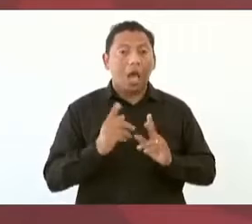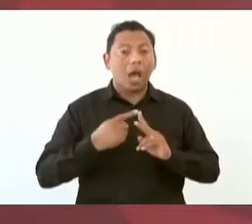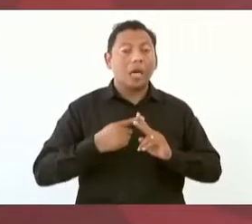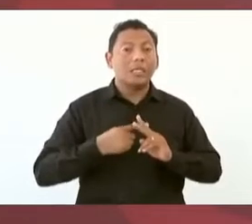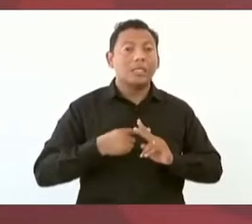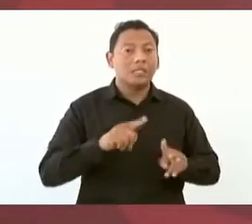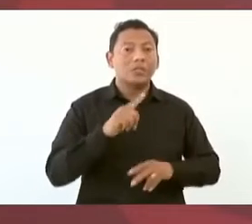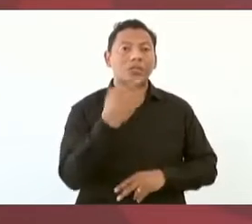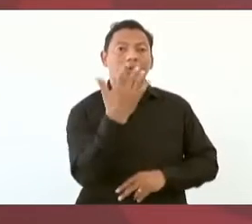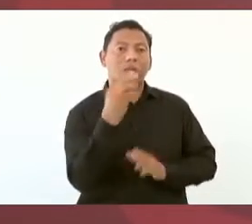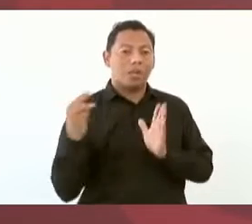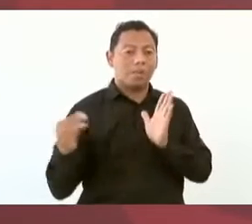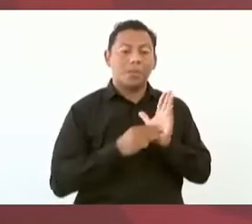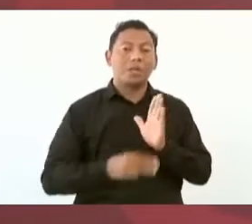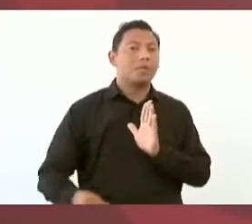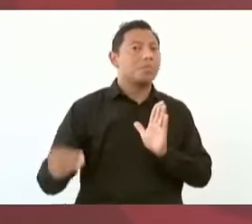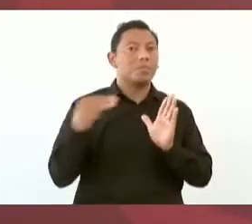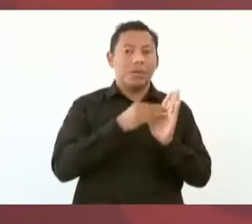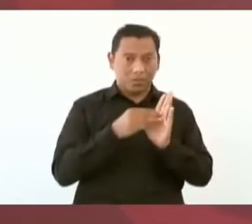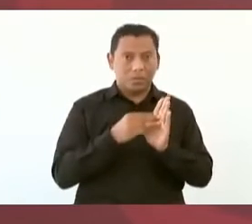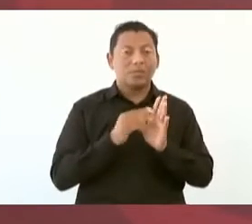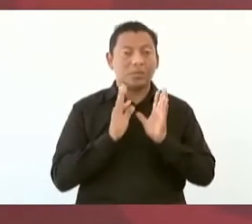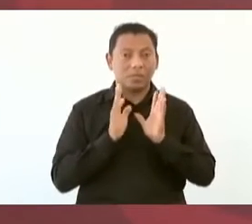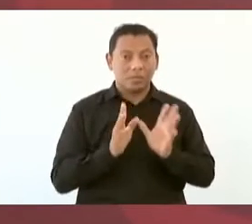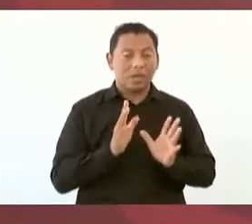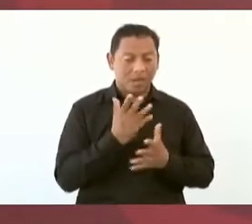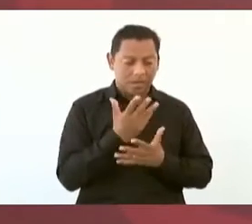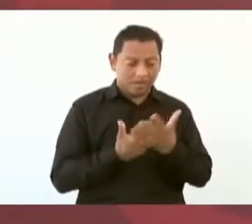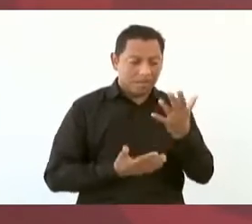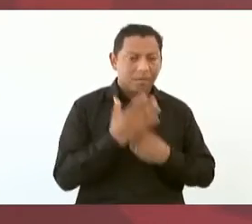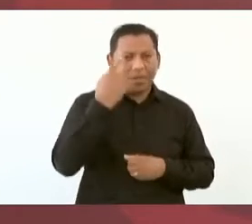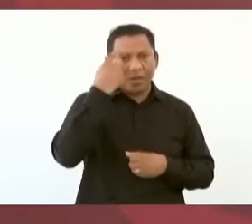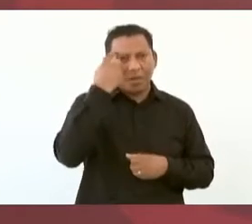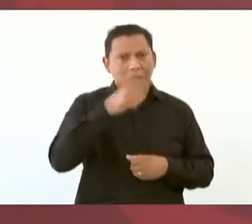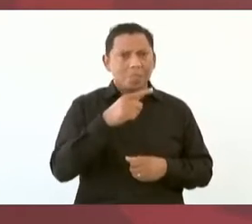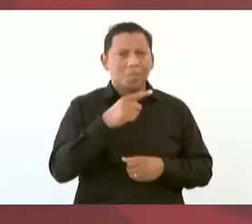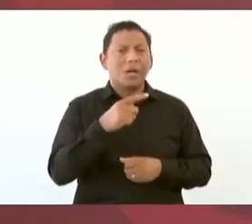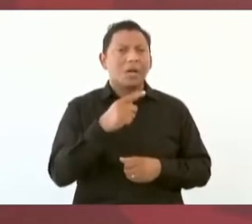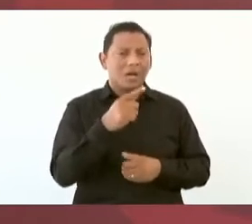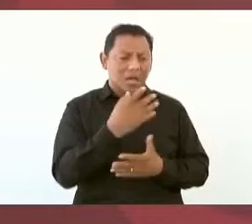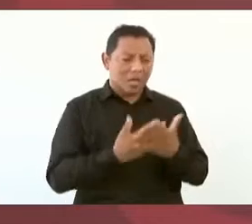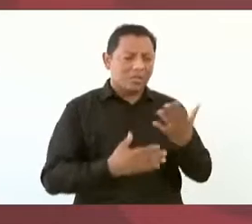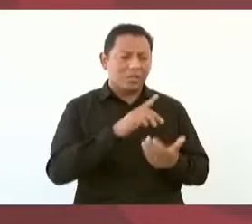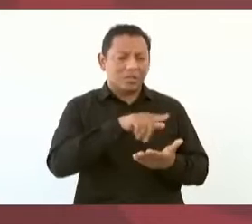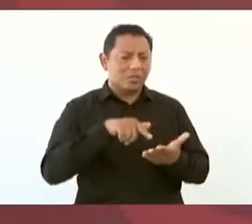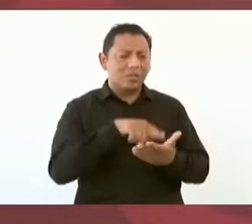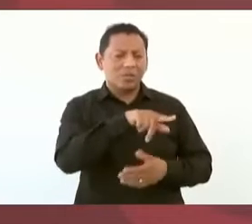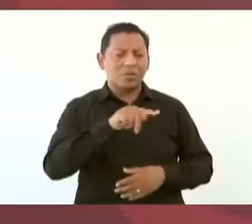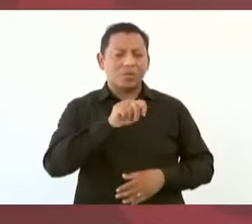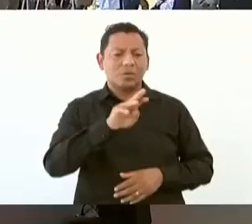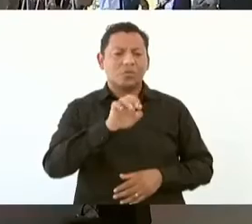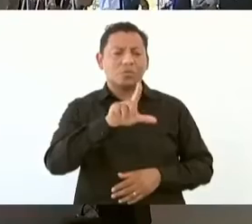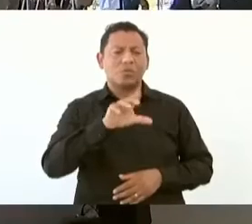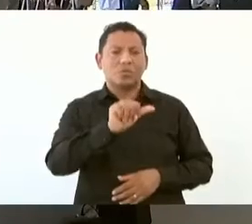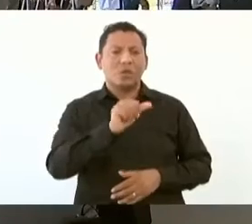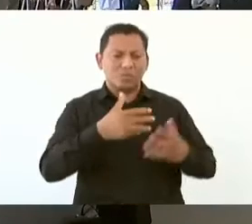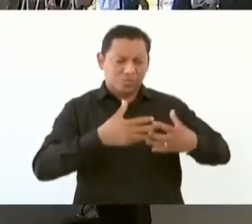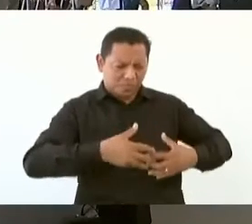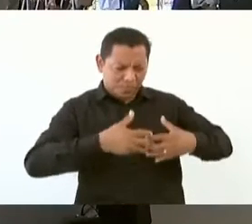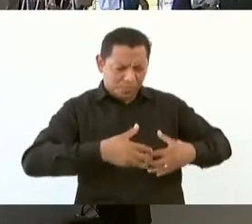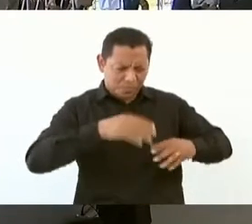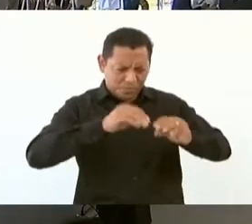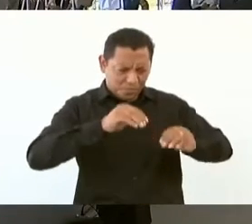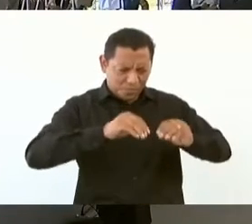de 50,000 millones de pesos para una coquizadora en Tula que está en proceso